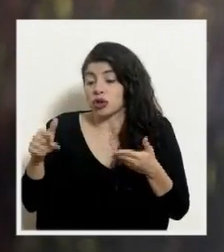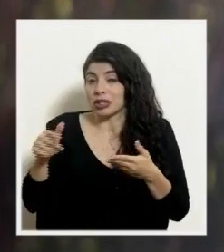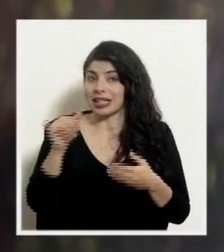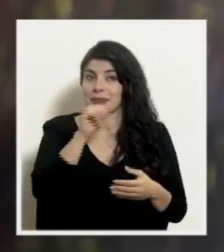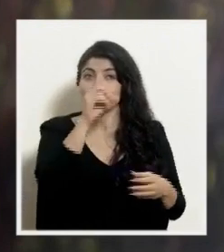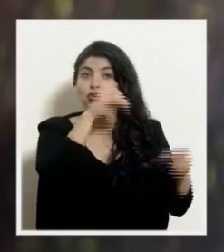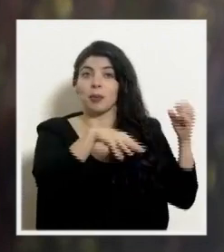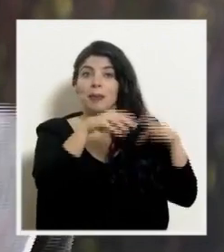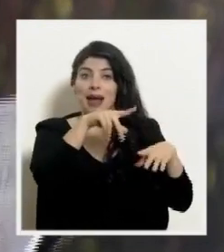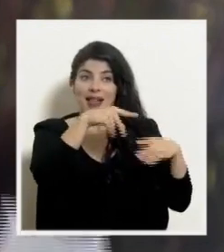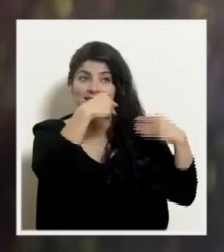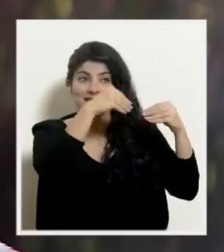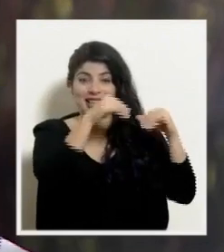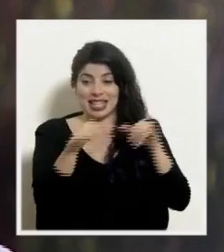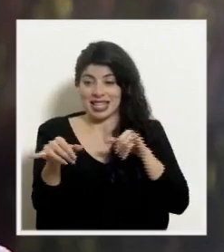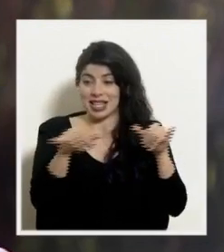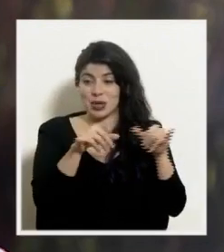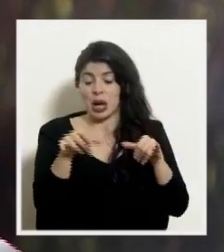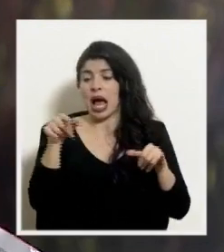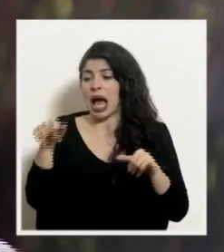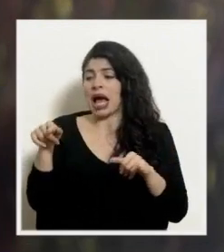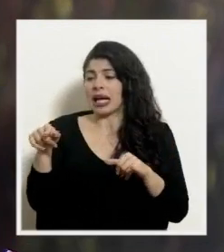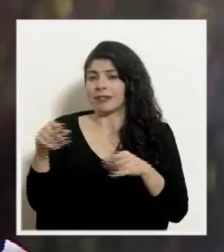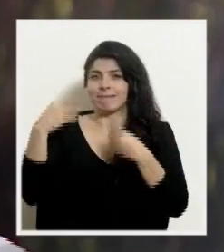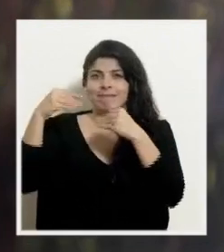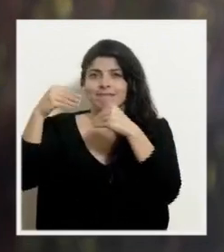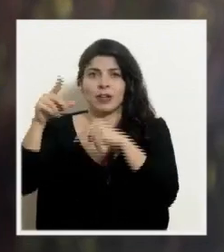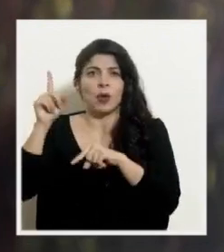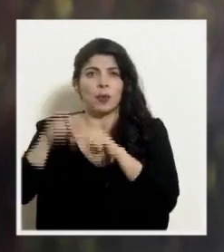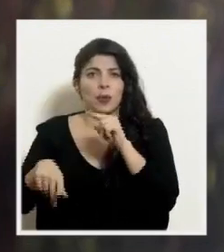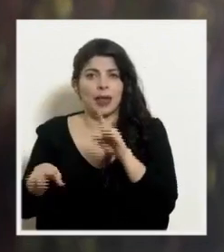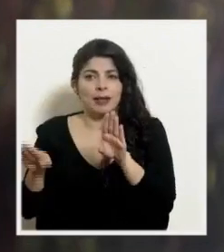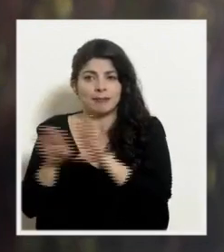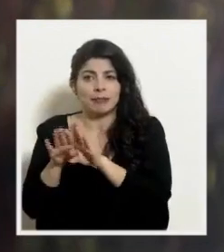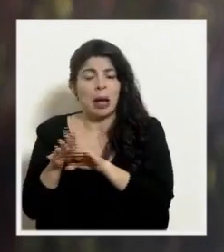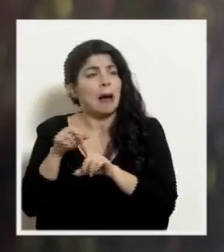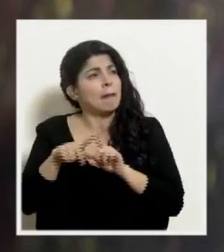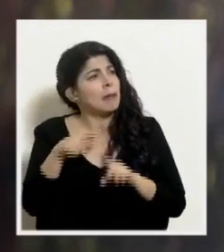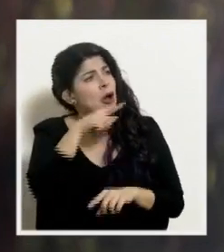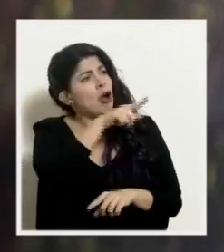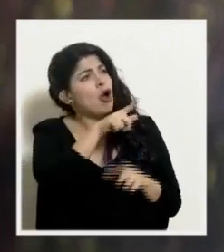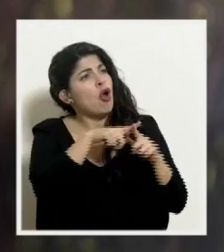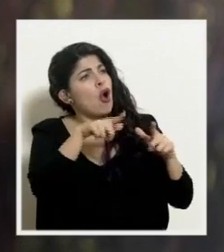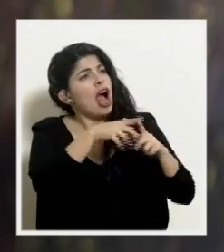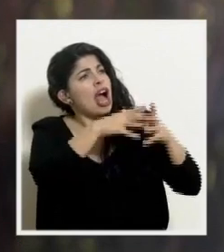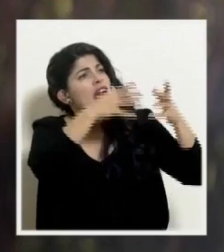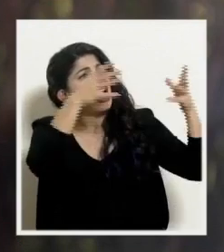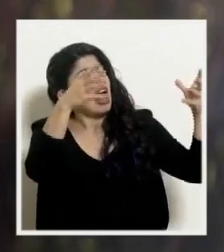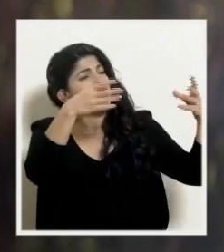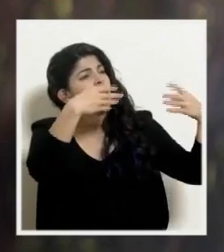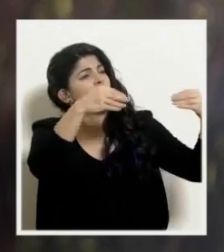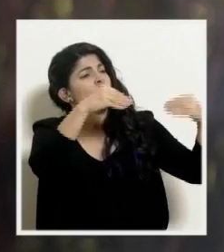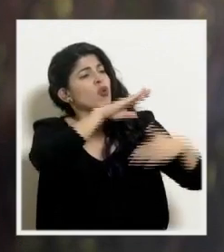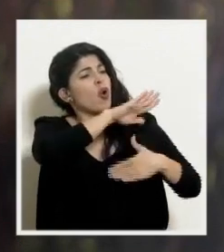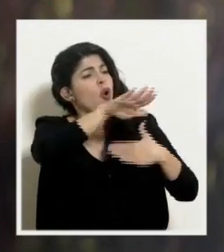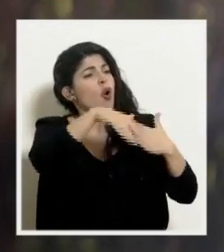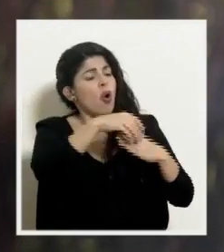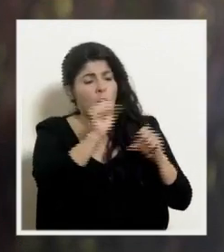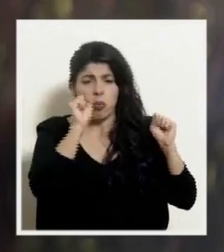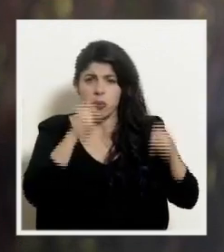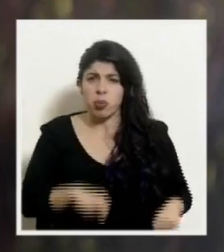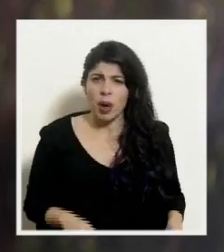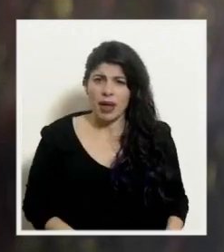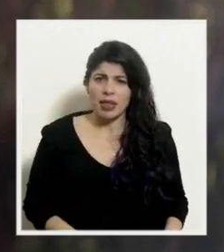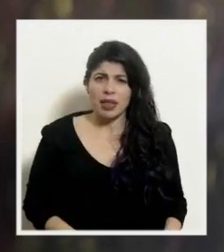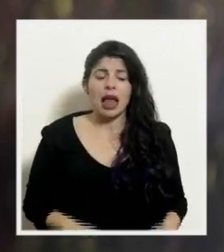los supermercados, no tuvieron la oportunidad de venderlos, pero sí los locales grandes. Entonces, ¿cómo explicar